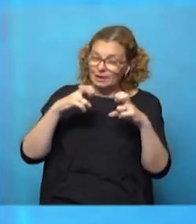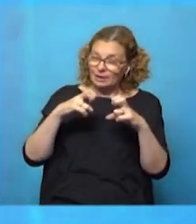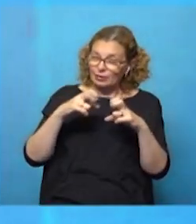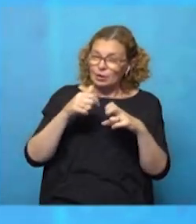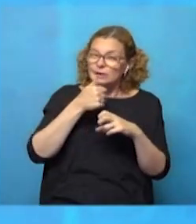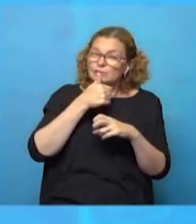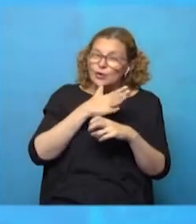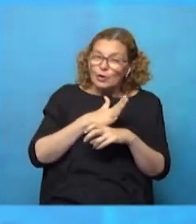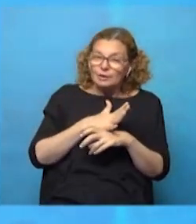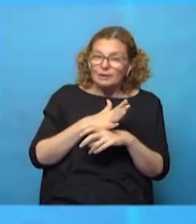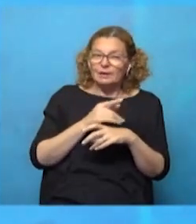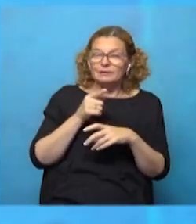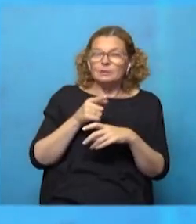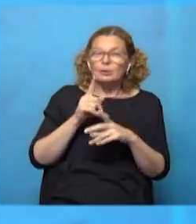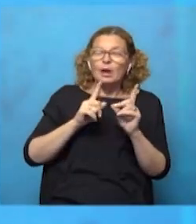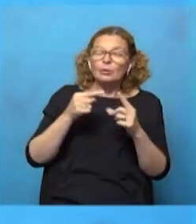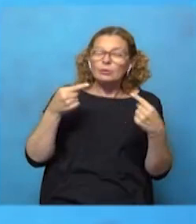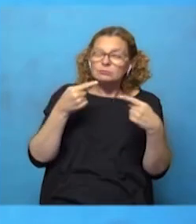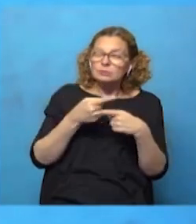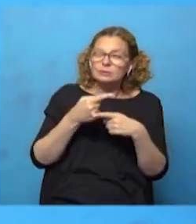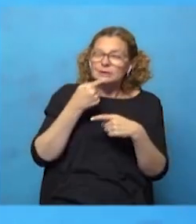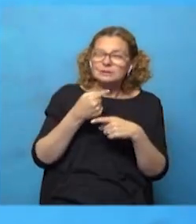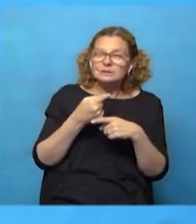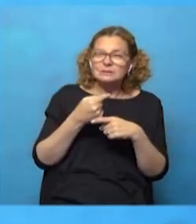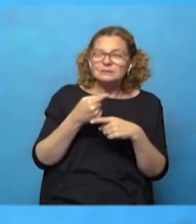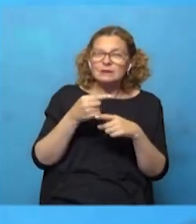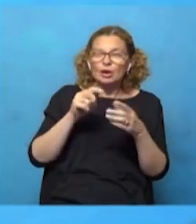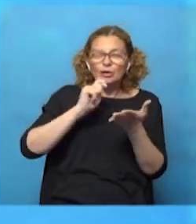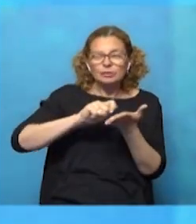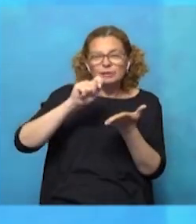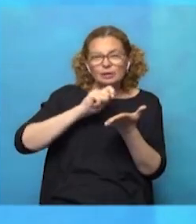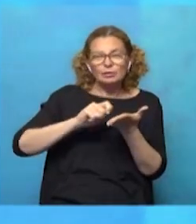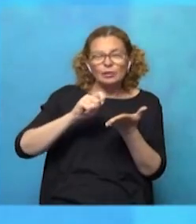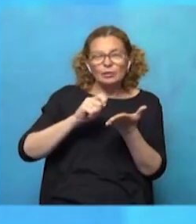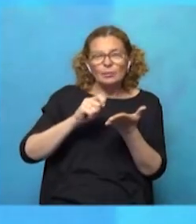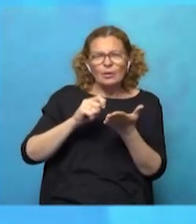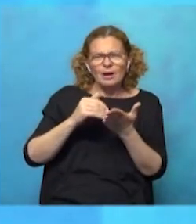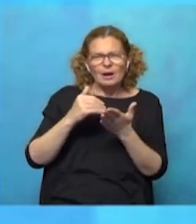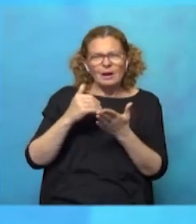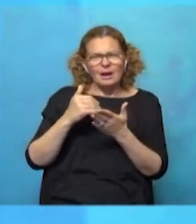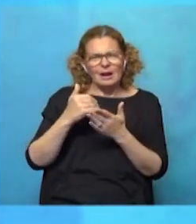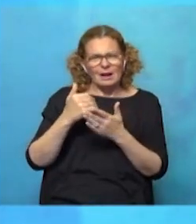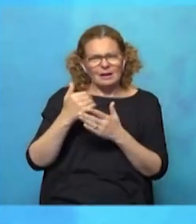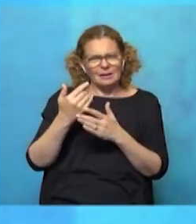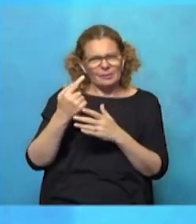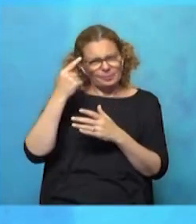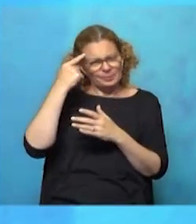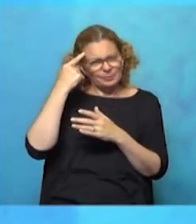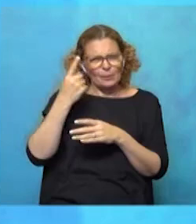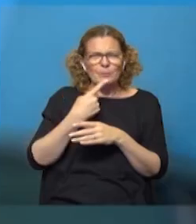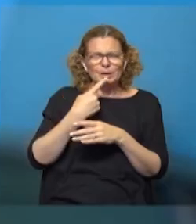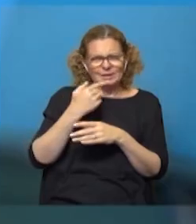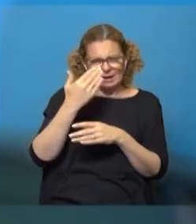sin embargo ahí este críticas que apuntan a que los textos están flechados hacia la izquierda eso se escuchó Qué opinión